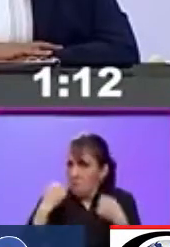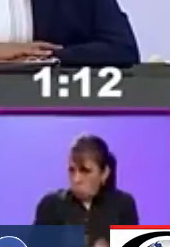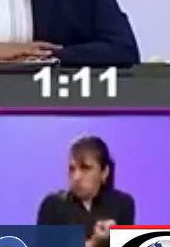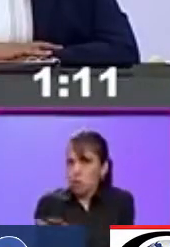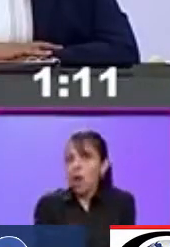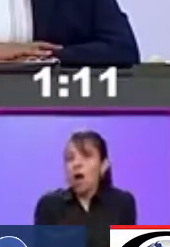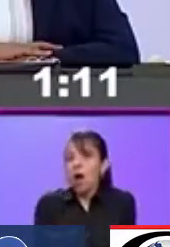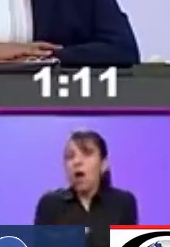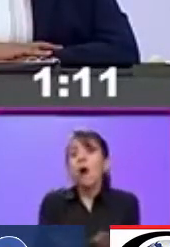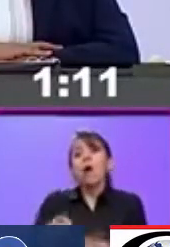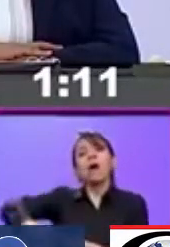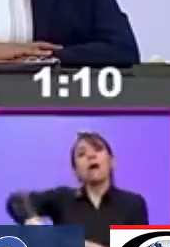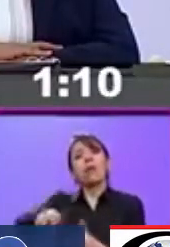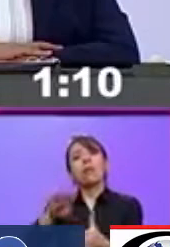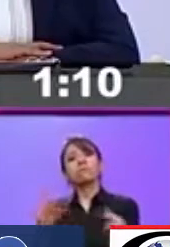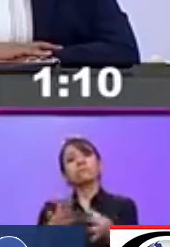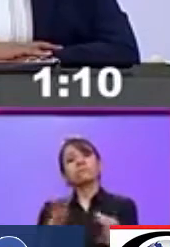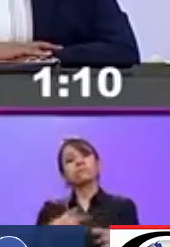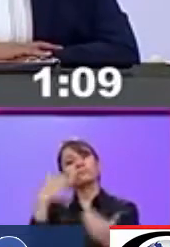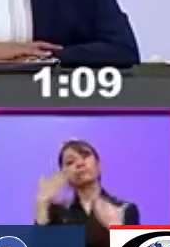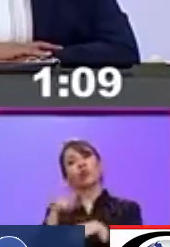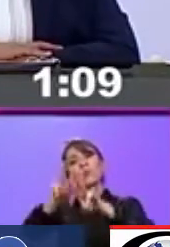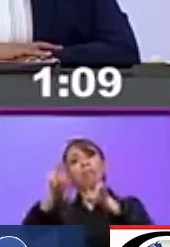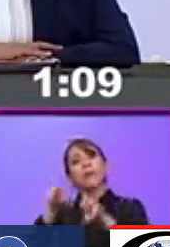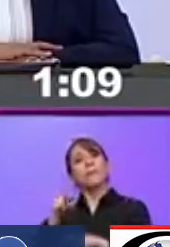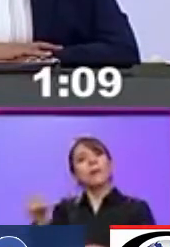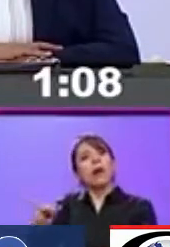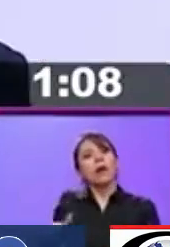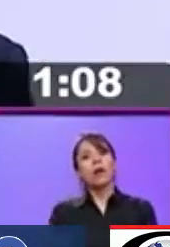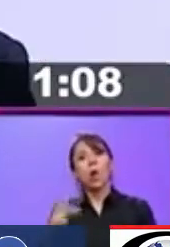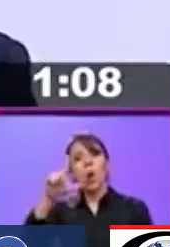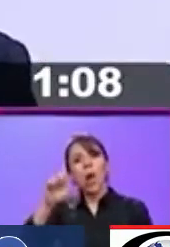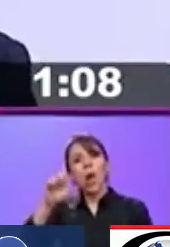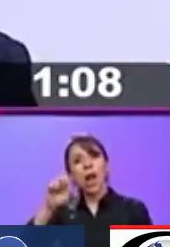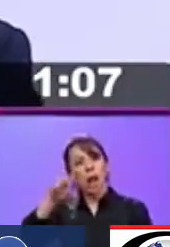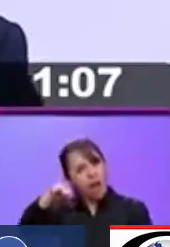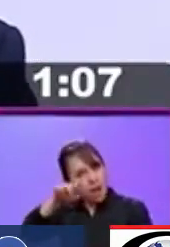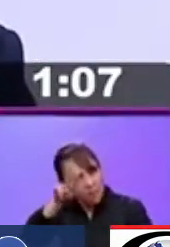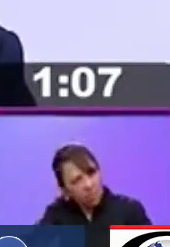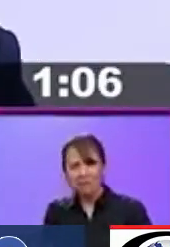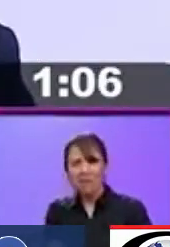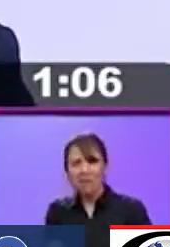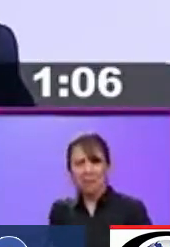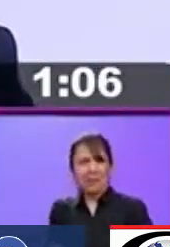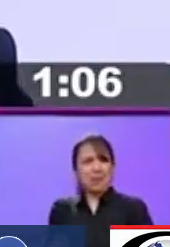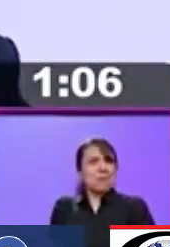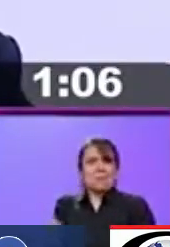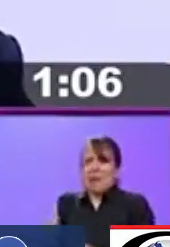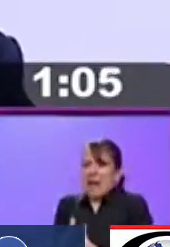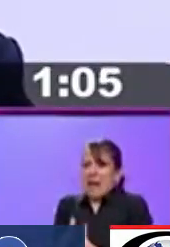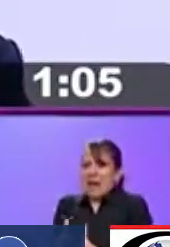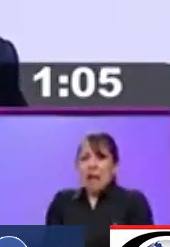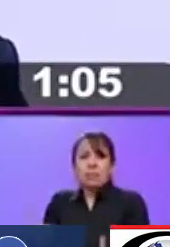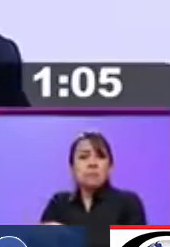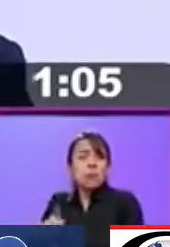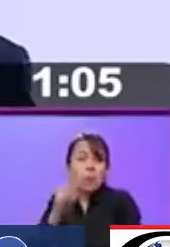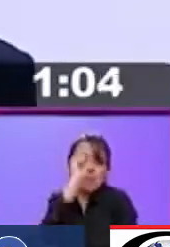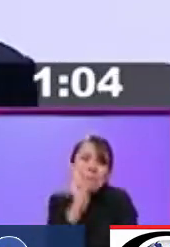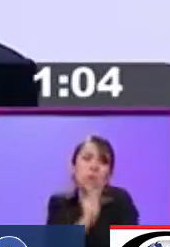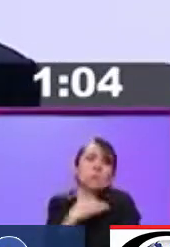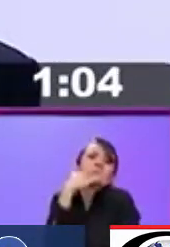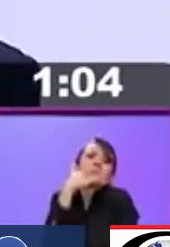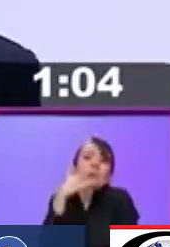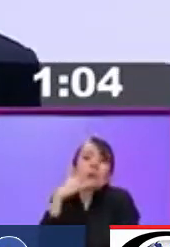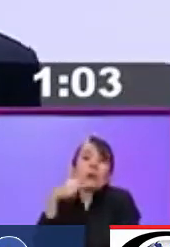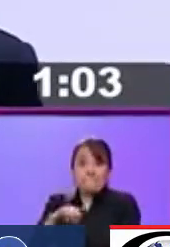opinión, poco responsable. Porque no te dicen ni cómo, ni de dónde, ni cómo le vas a hacer. Entonces,